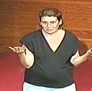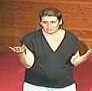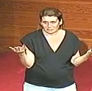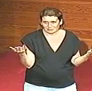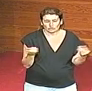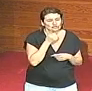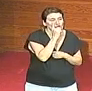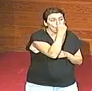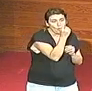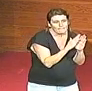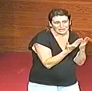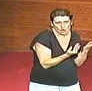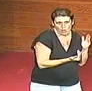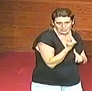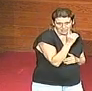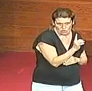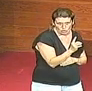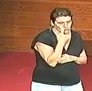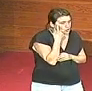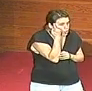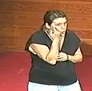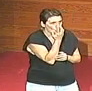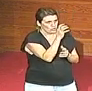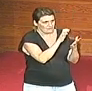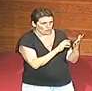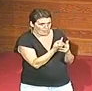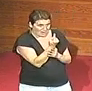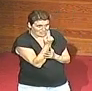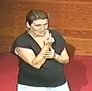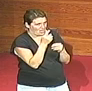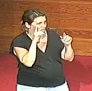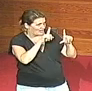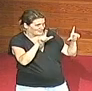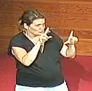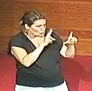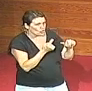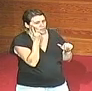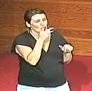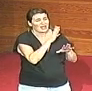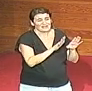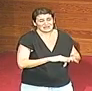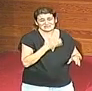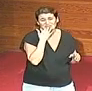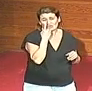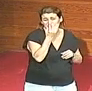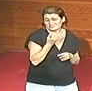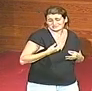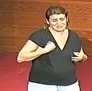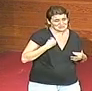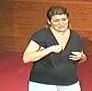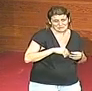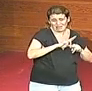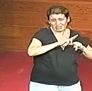un periódico al día, que no veamos solo un informativo al día, sino se crea el efecto cámara de eco, ¿no?, cámara de resonancia, como si